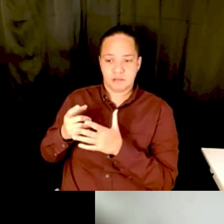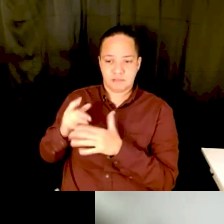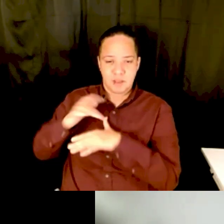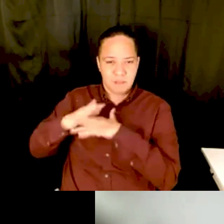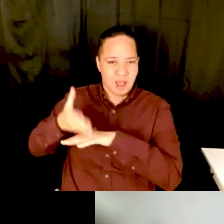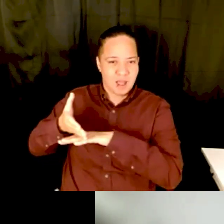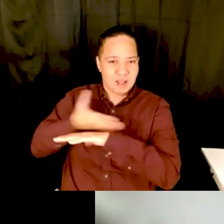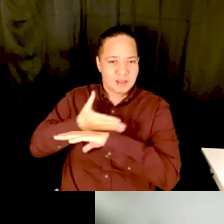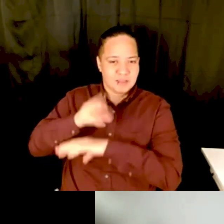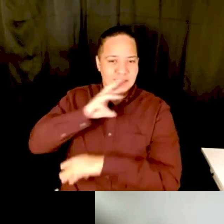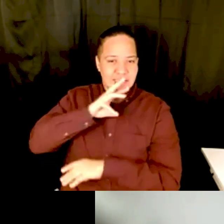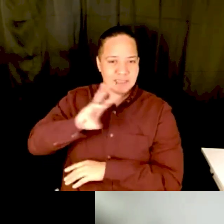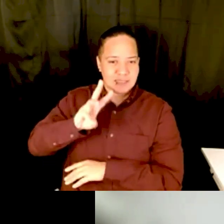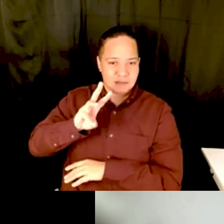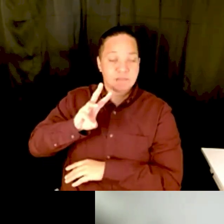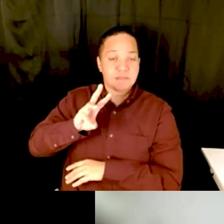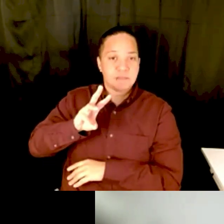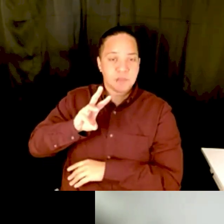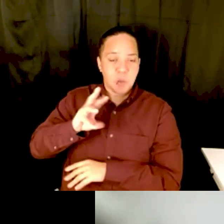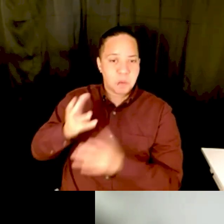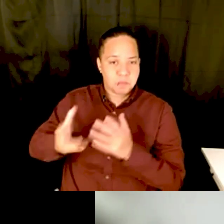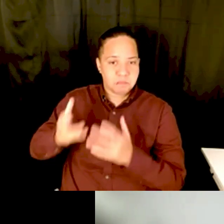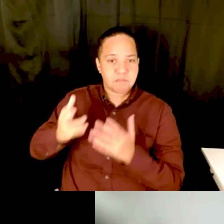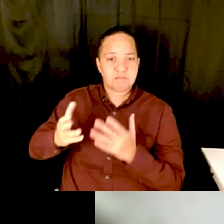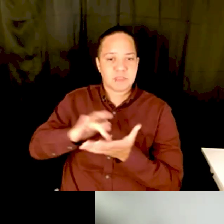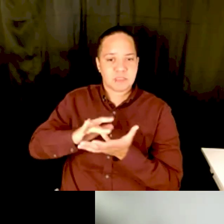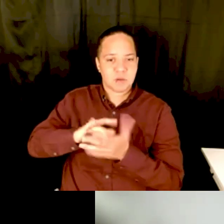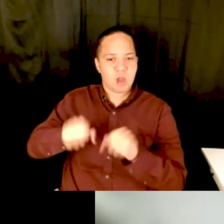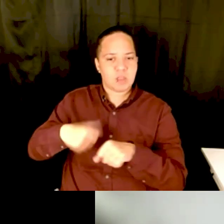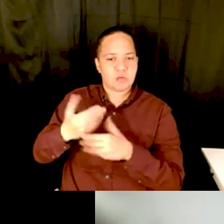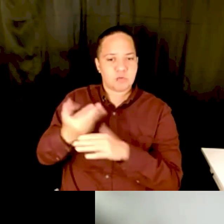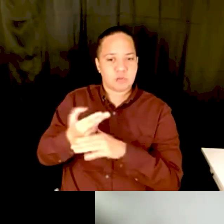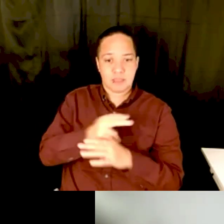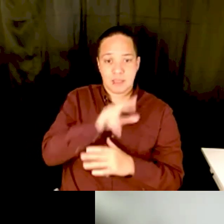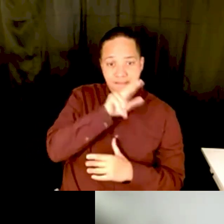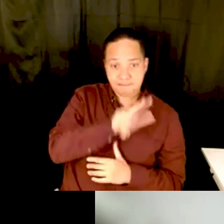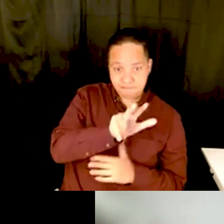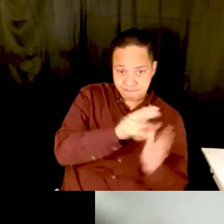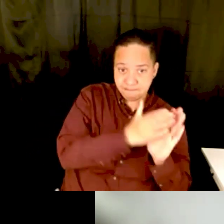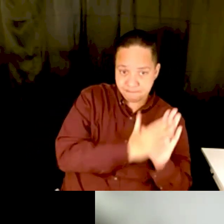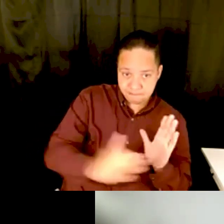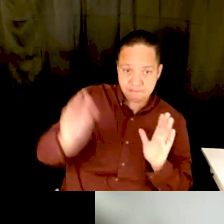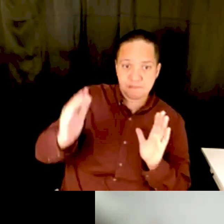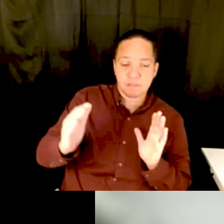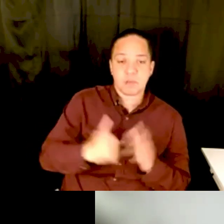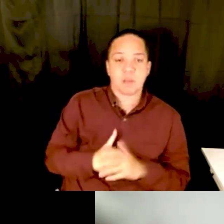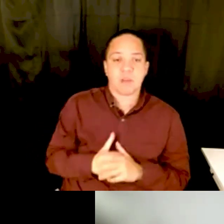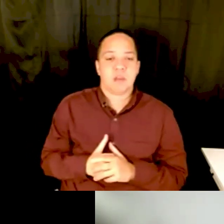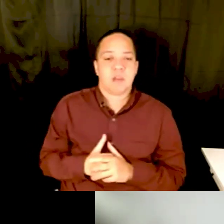pueden haber medicamentos que se pueden utilizar desde los 3 años de edad. Lo que